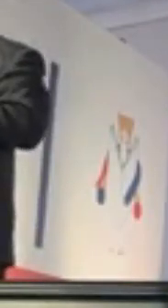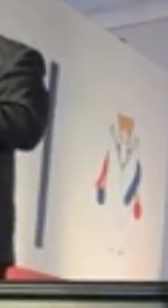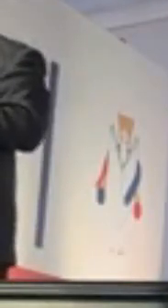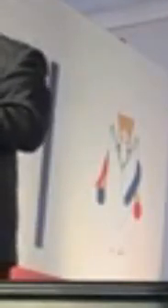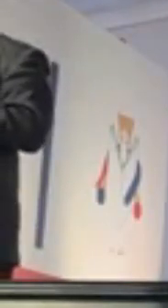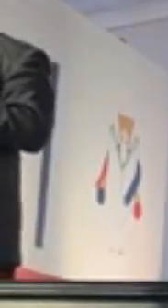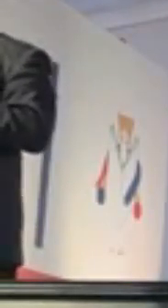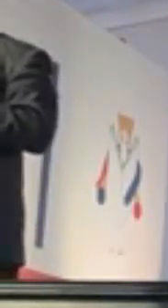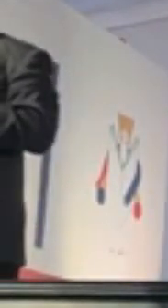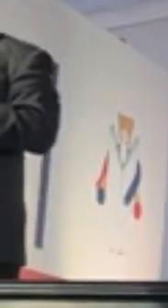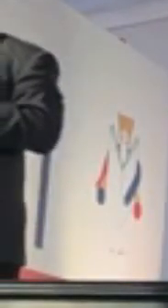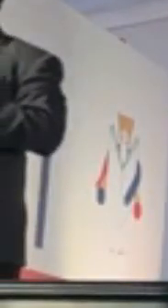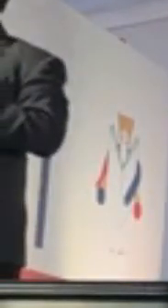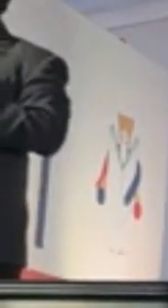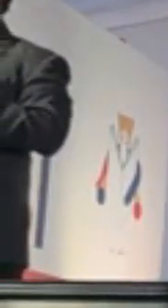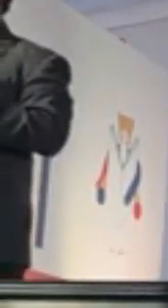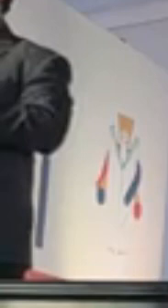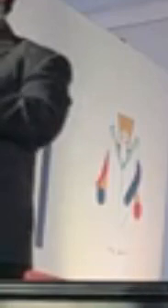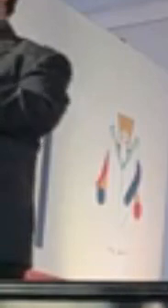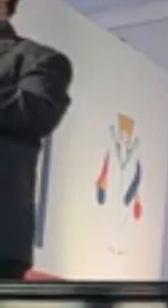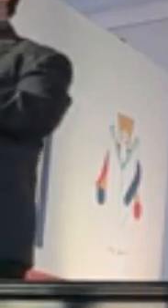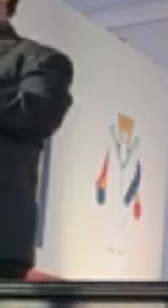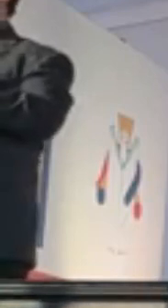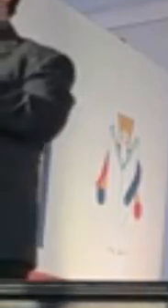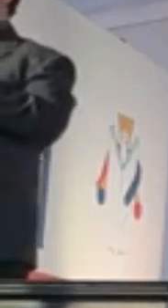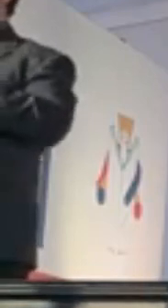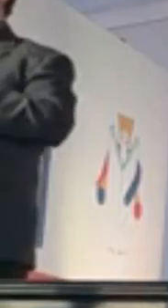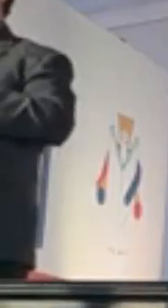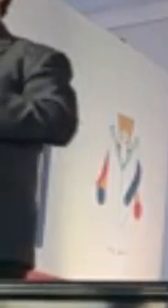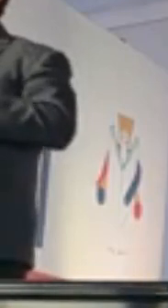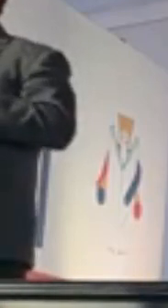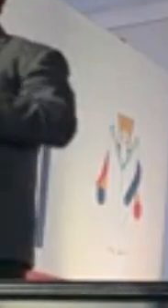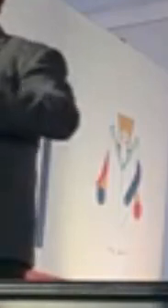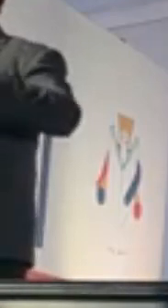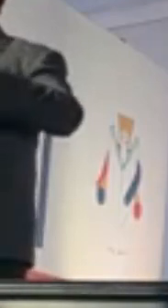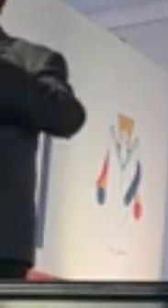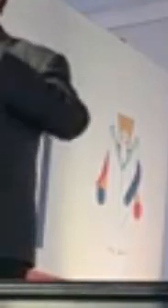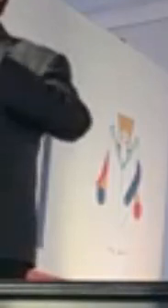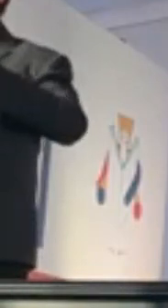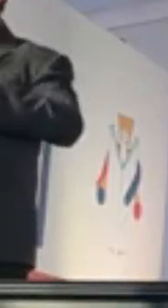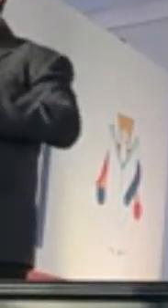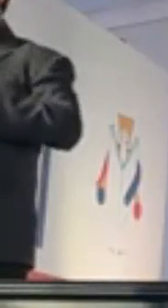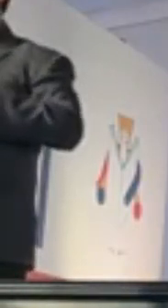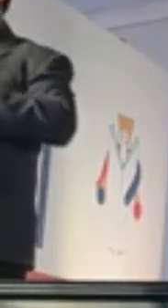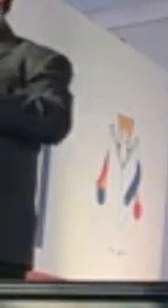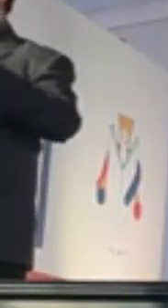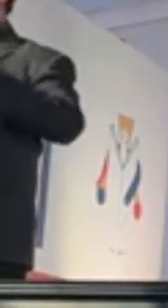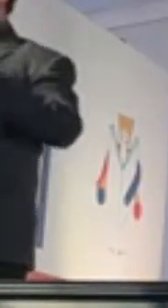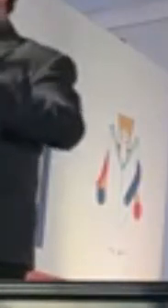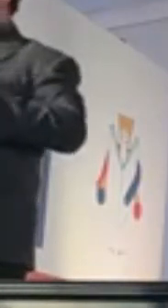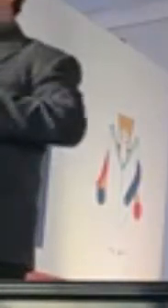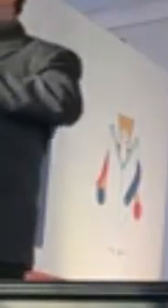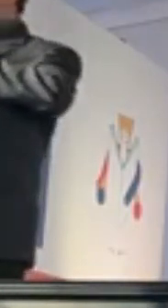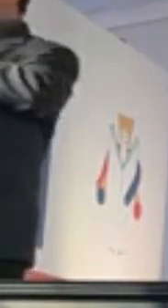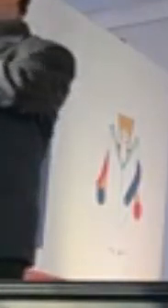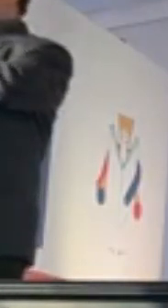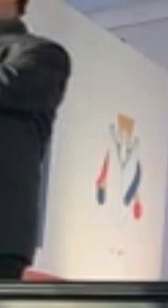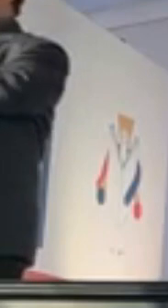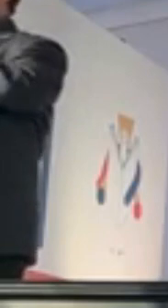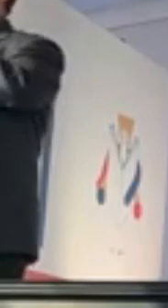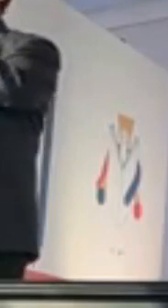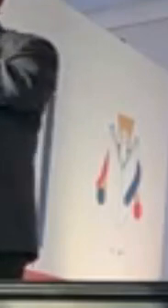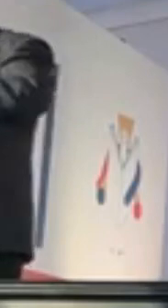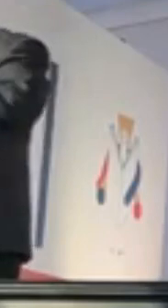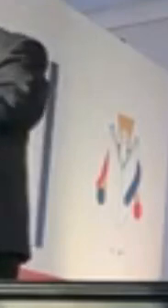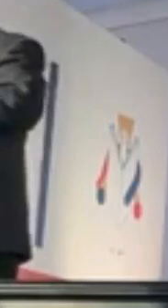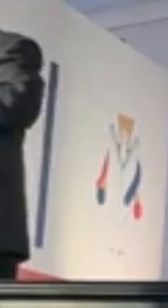las hegemonías que precisamente se cree que porque tienen armamento pueden ir a invadir a los países pobres de dinero,